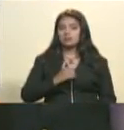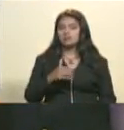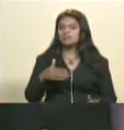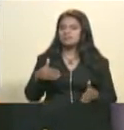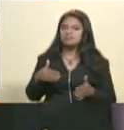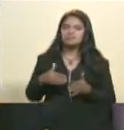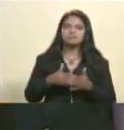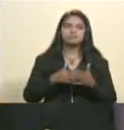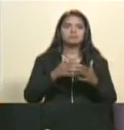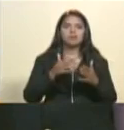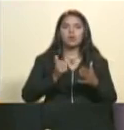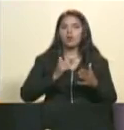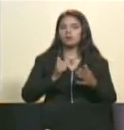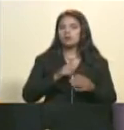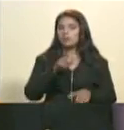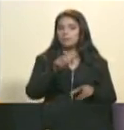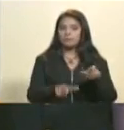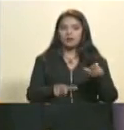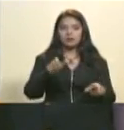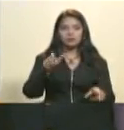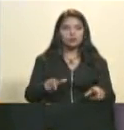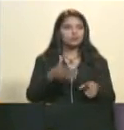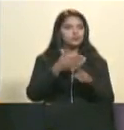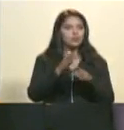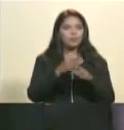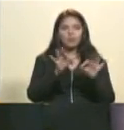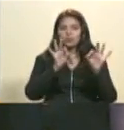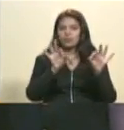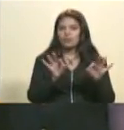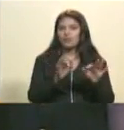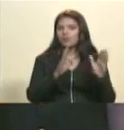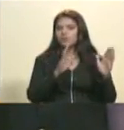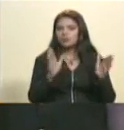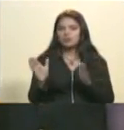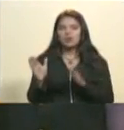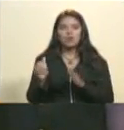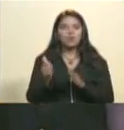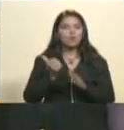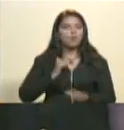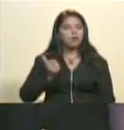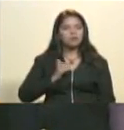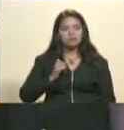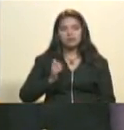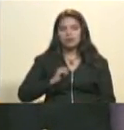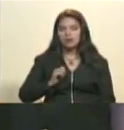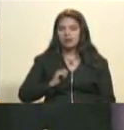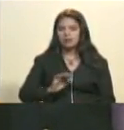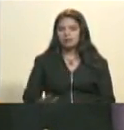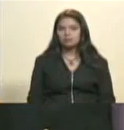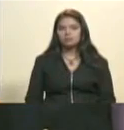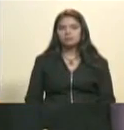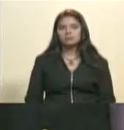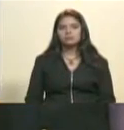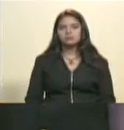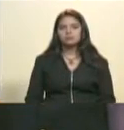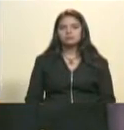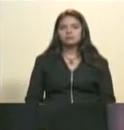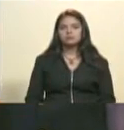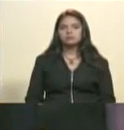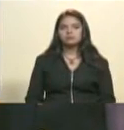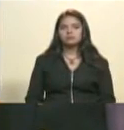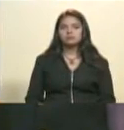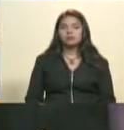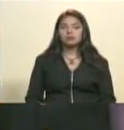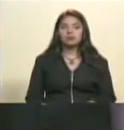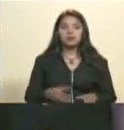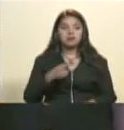a cualquier persona, sea su condición cualquiera, de raza, de